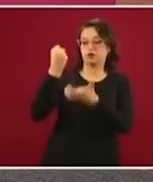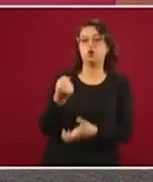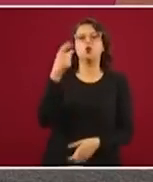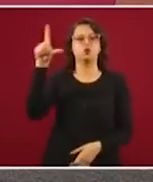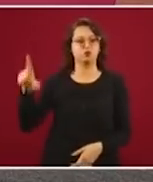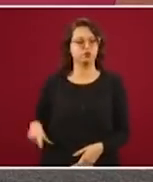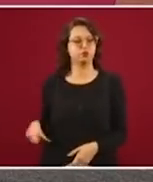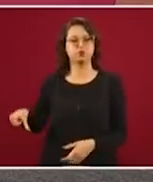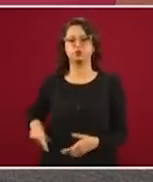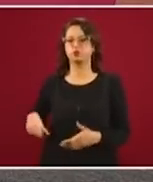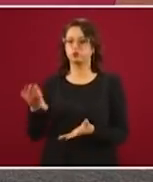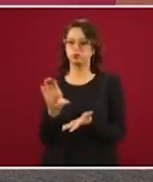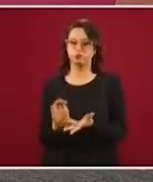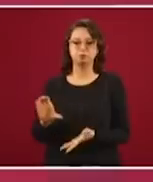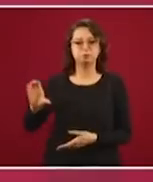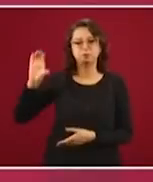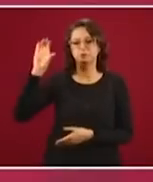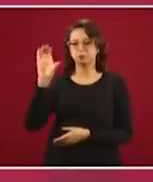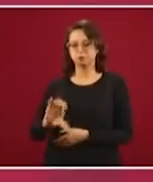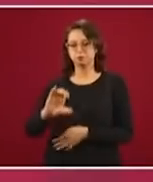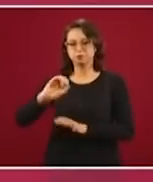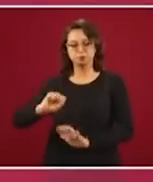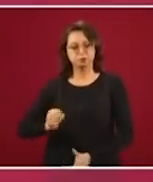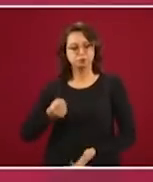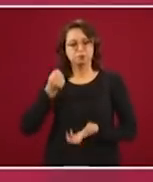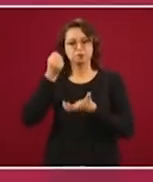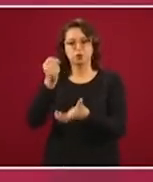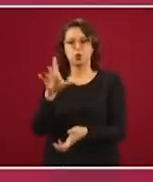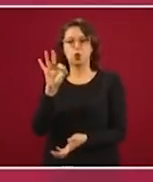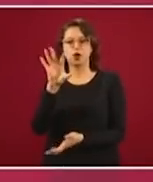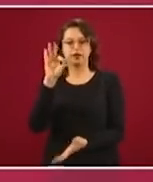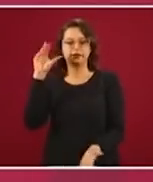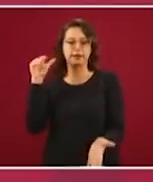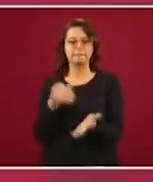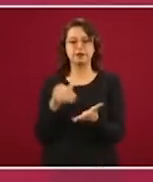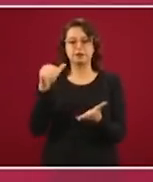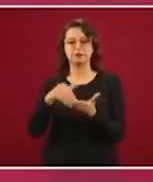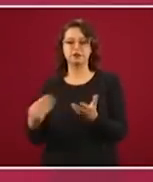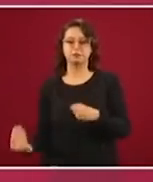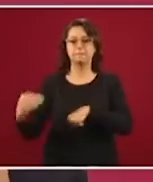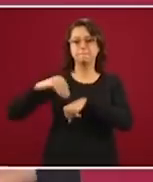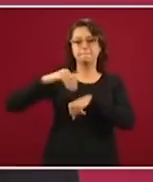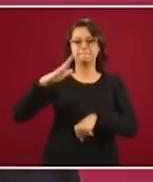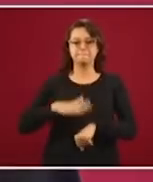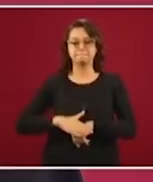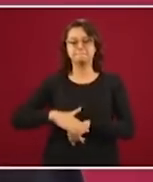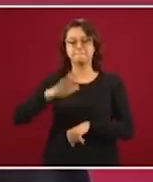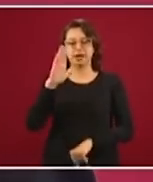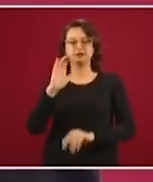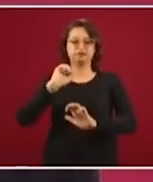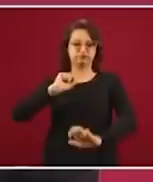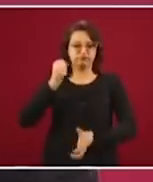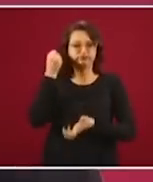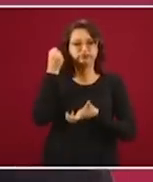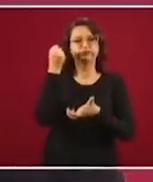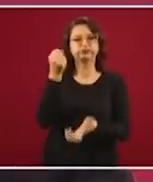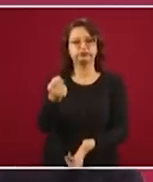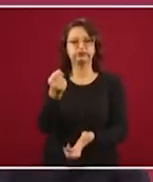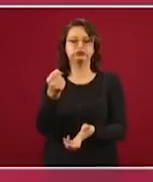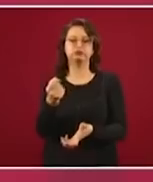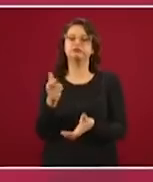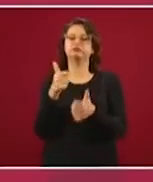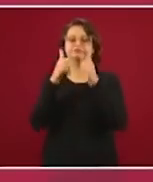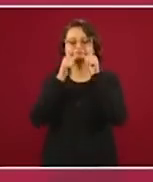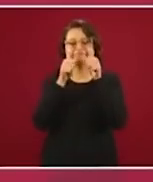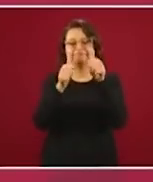se va a disponer de 40 mil millones para que se tenga más presupuesto y